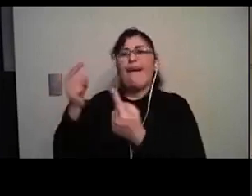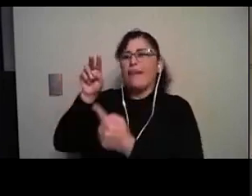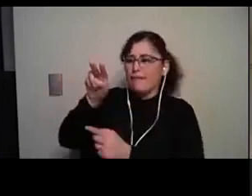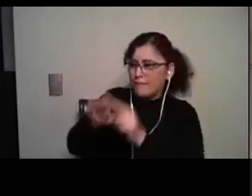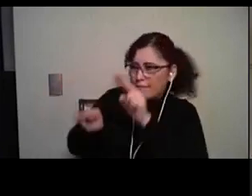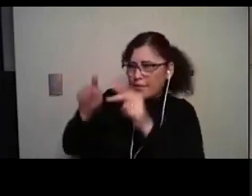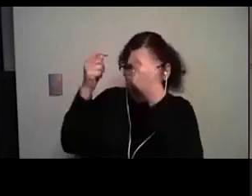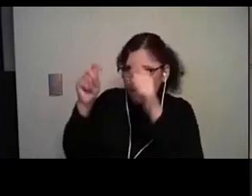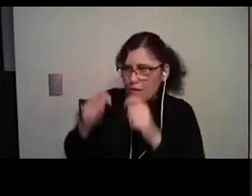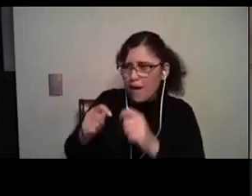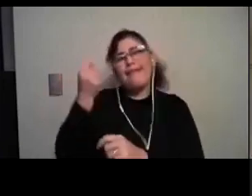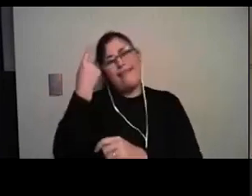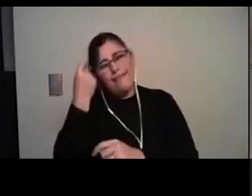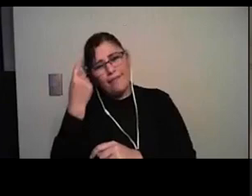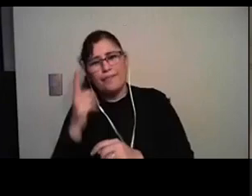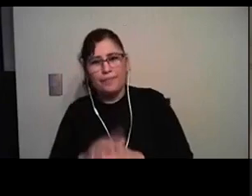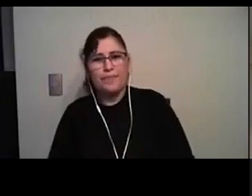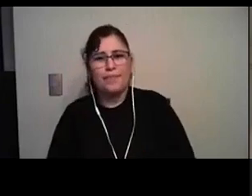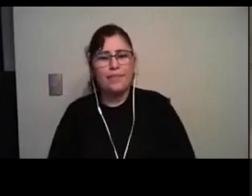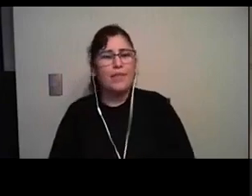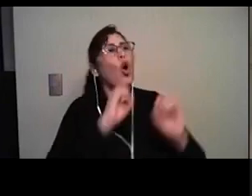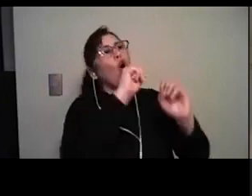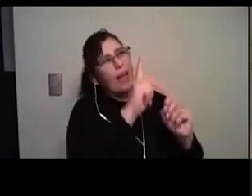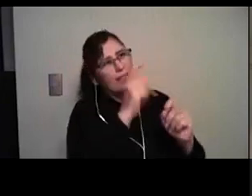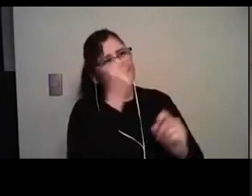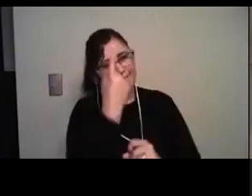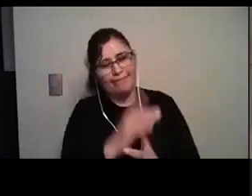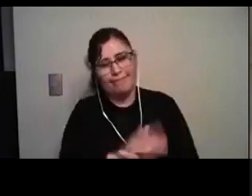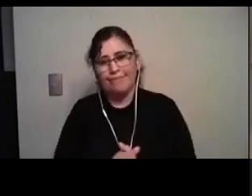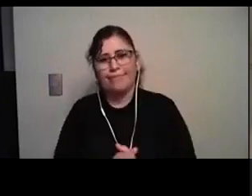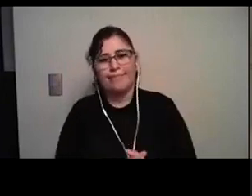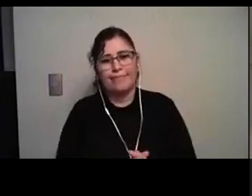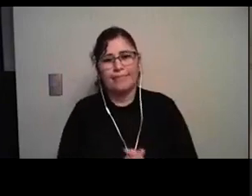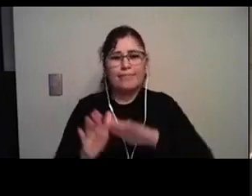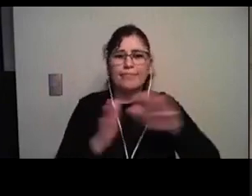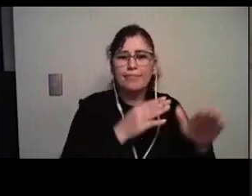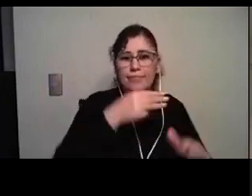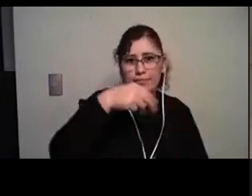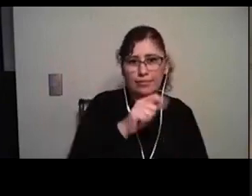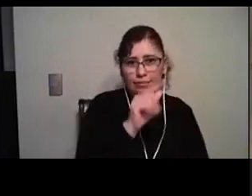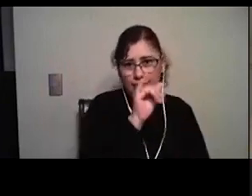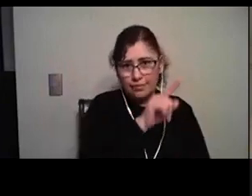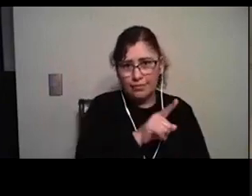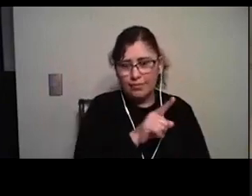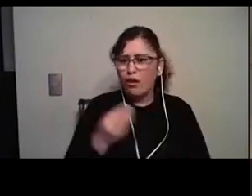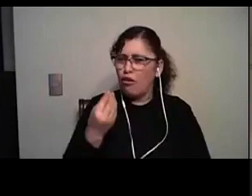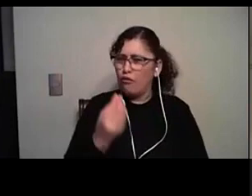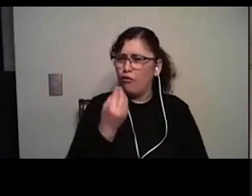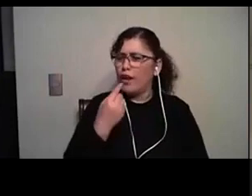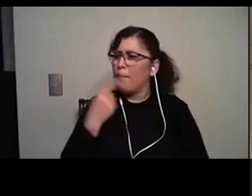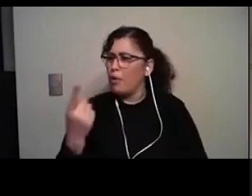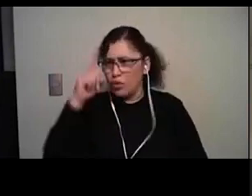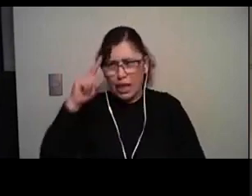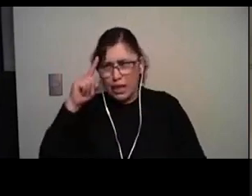evaluando. Ok, profe. Ujú. Profe, Bien, entonces, gracias Nicolás, buena pregunta, bien. Bueno, de